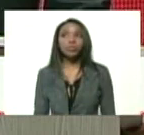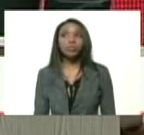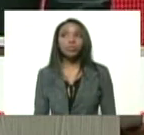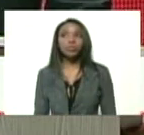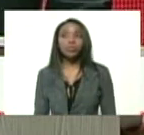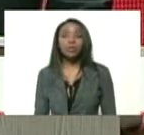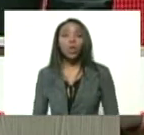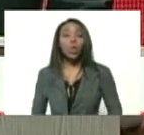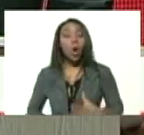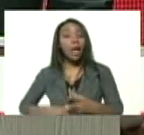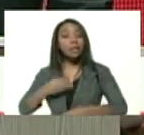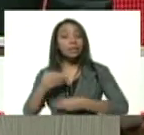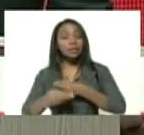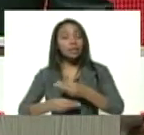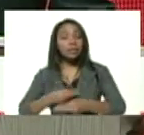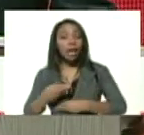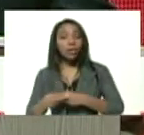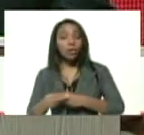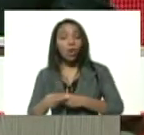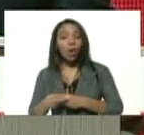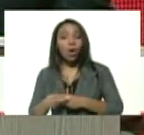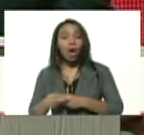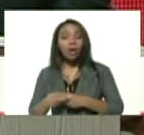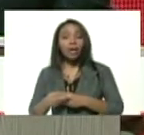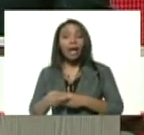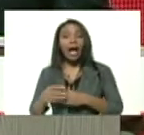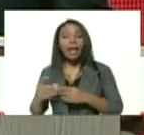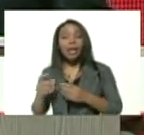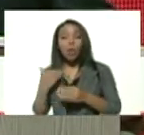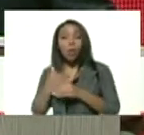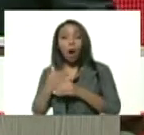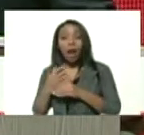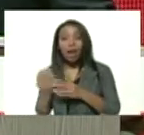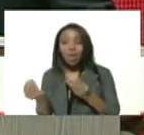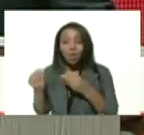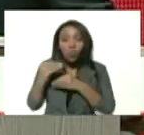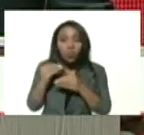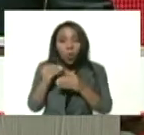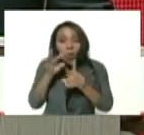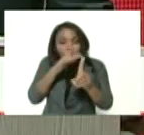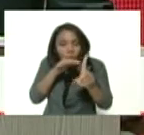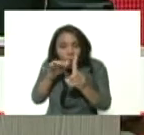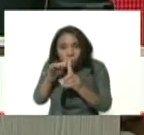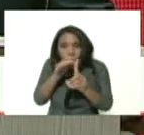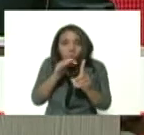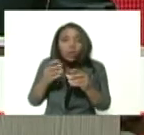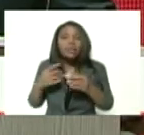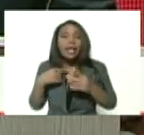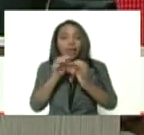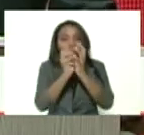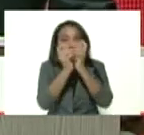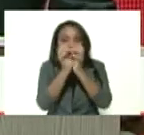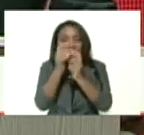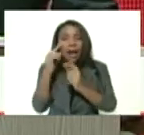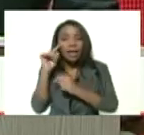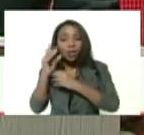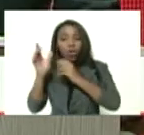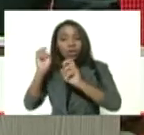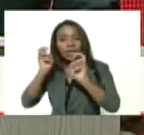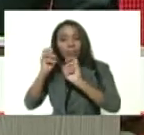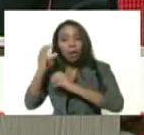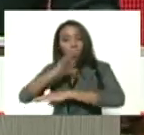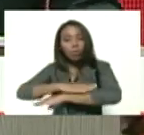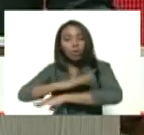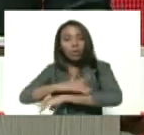lo que están haciendo es hacerse cómplices silenciosos de estos hechos. Tenían